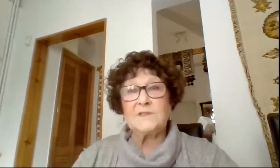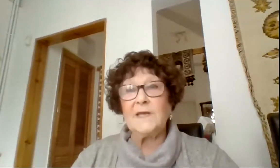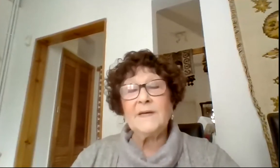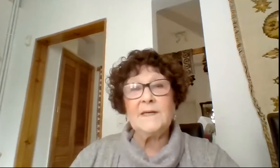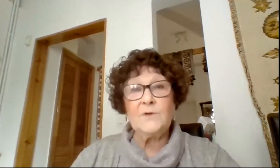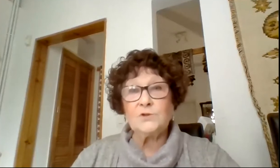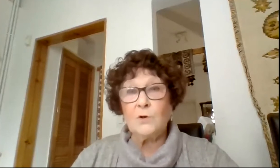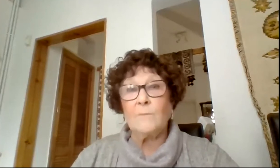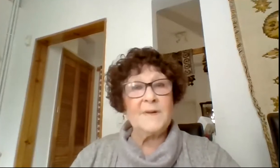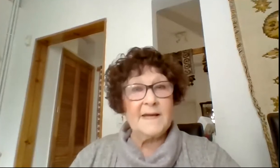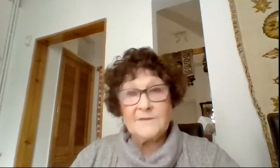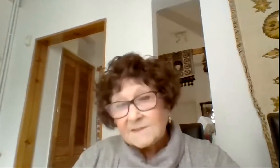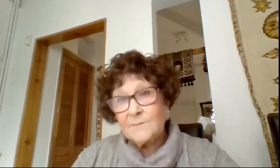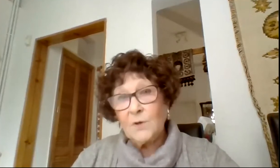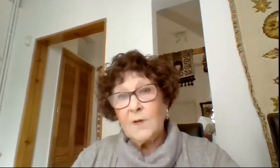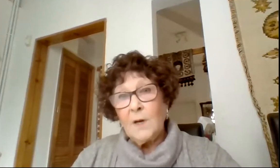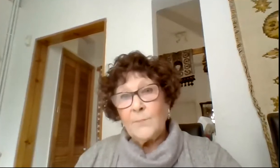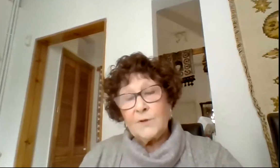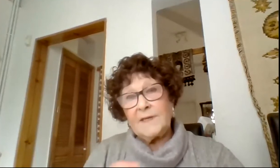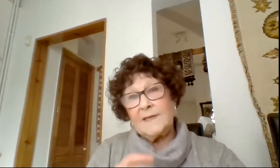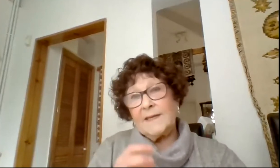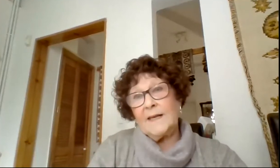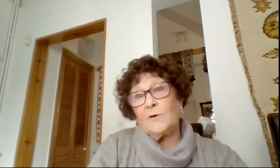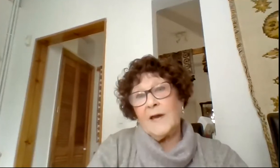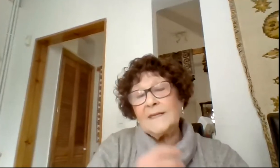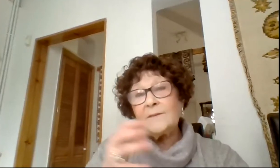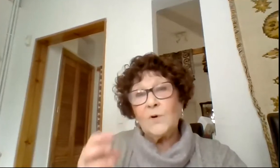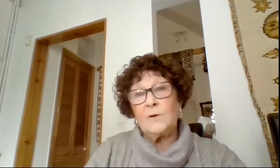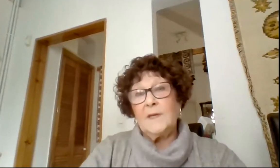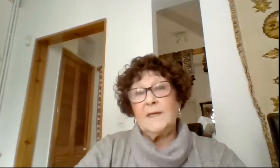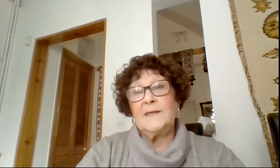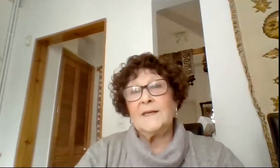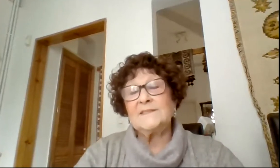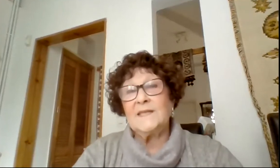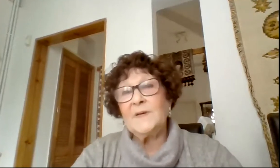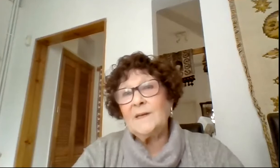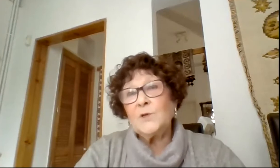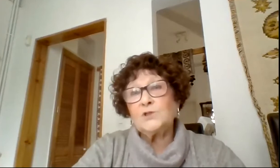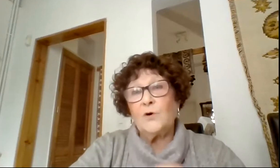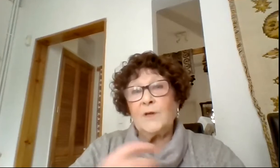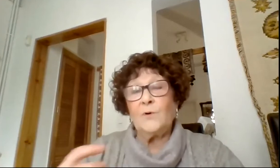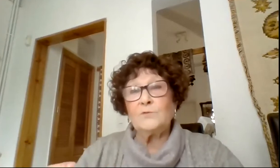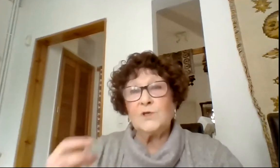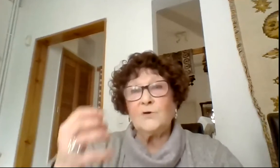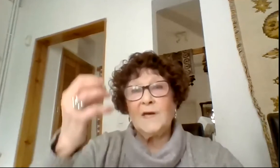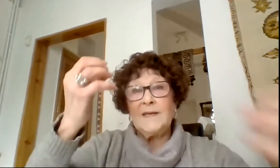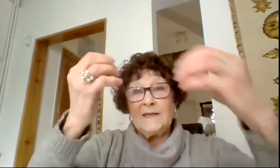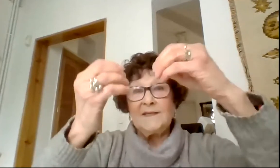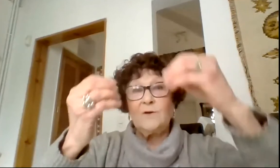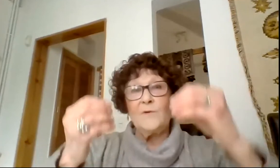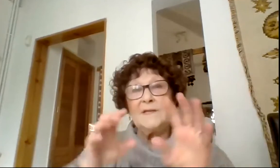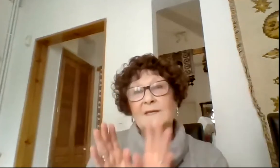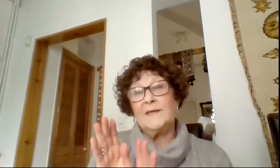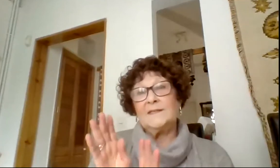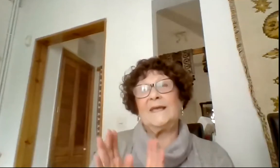su sistema nervioso complicadísimo, porque el organismo, el sistema nervioso evoluciona y